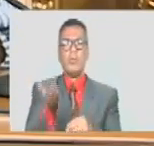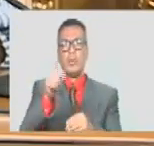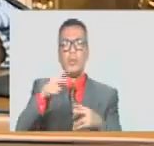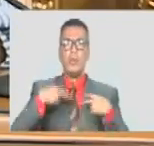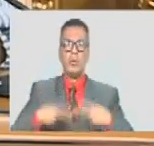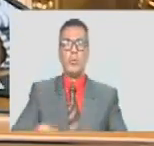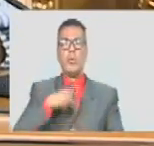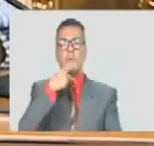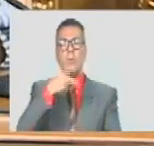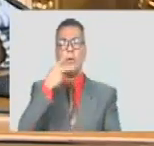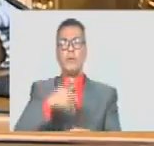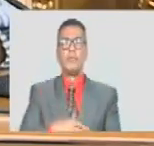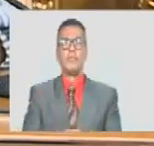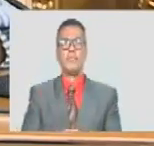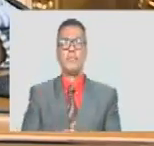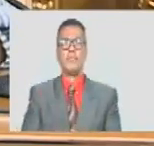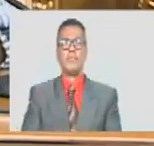su vida política.